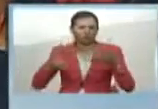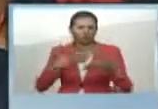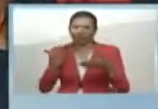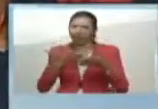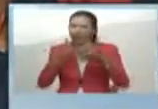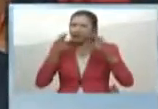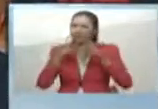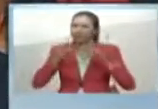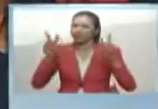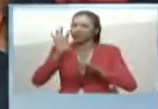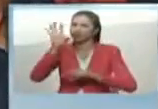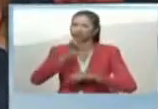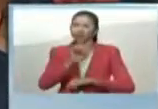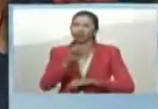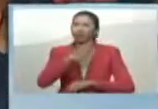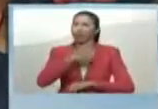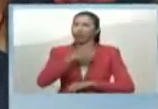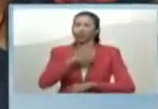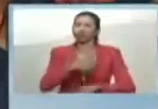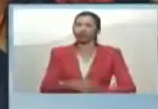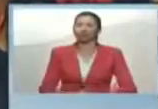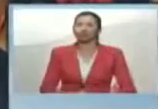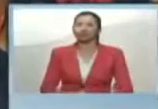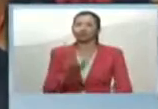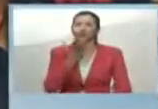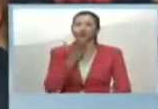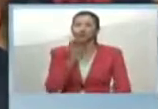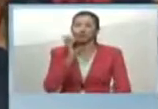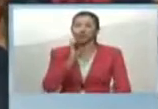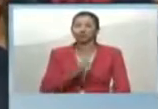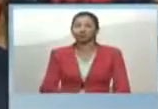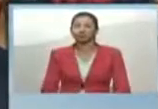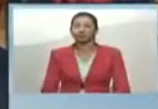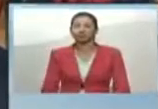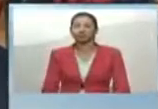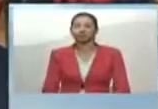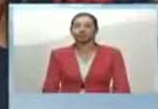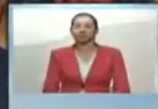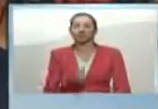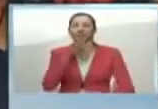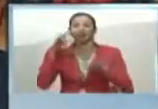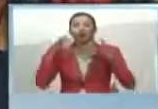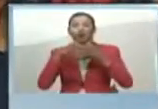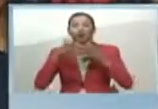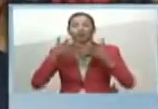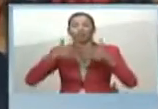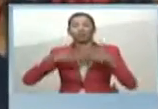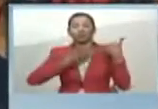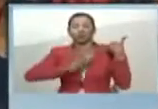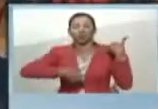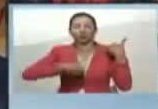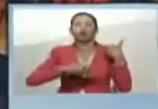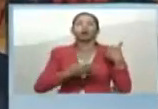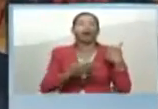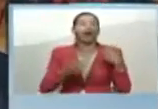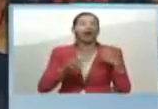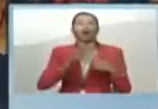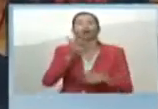de la nación a través de estos rumores. Por ejemplo, ¿quién es la Cámara de Empresarios para pedirle a esa Asamblea